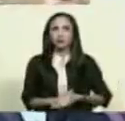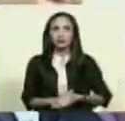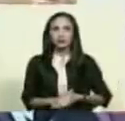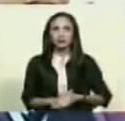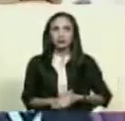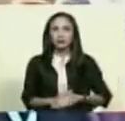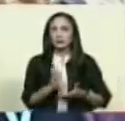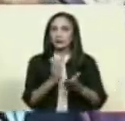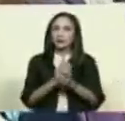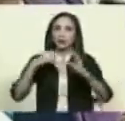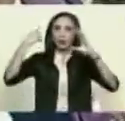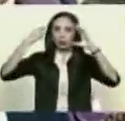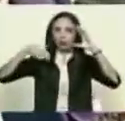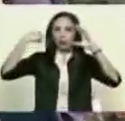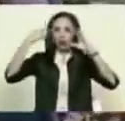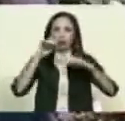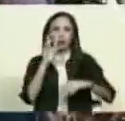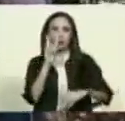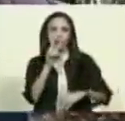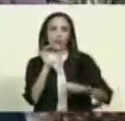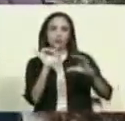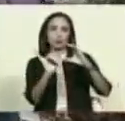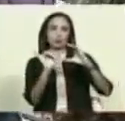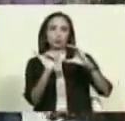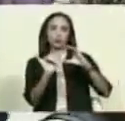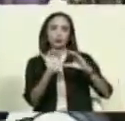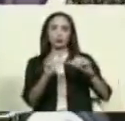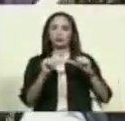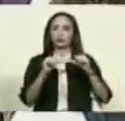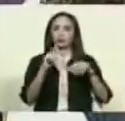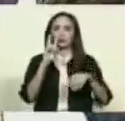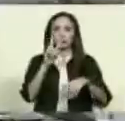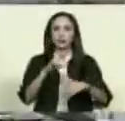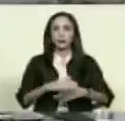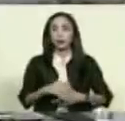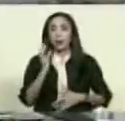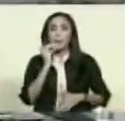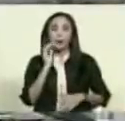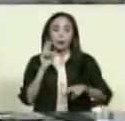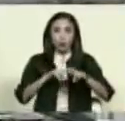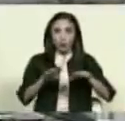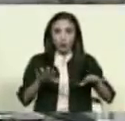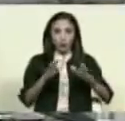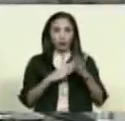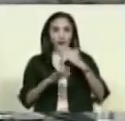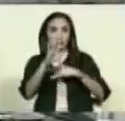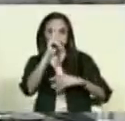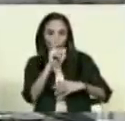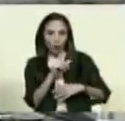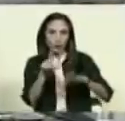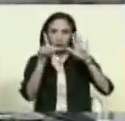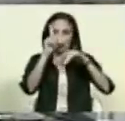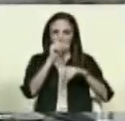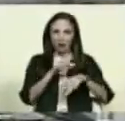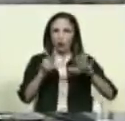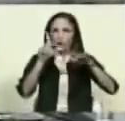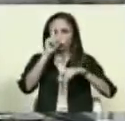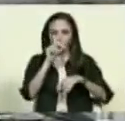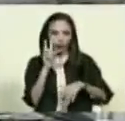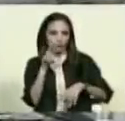YouTube. Que ven videitos, ven cosas, YouTube, ¿verdad? Usted habla con un niño de 5 años, de 6 años, de 8